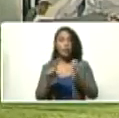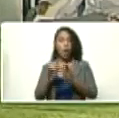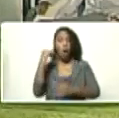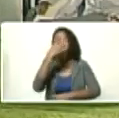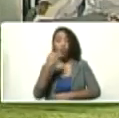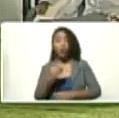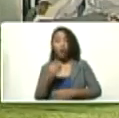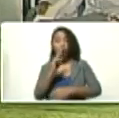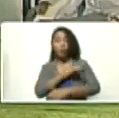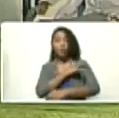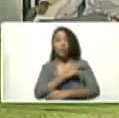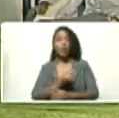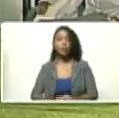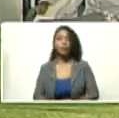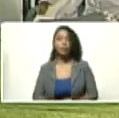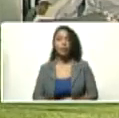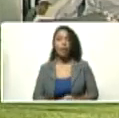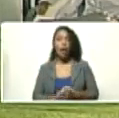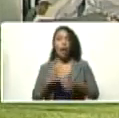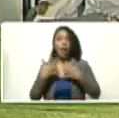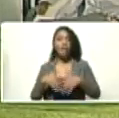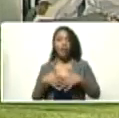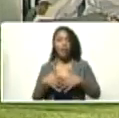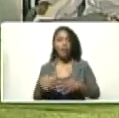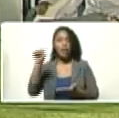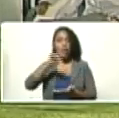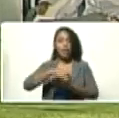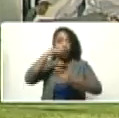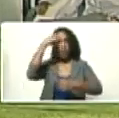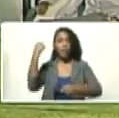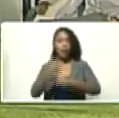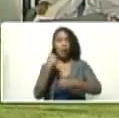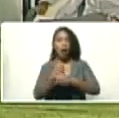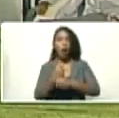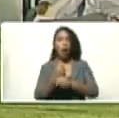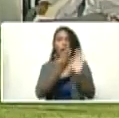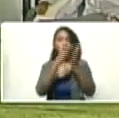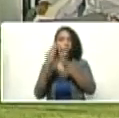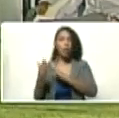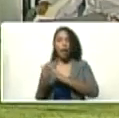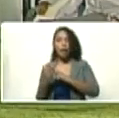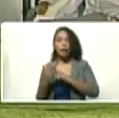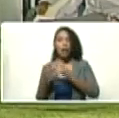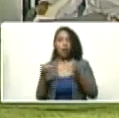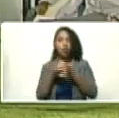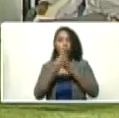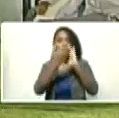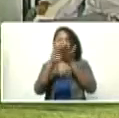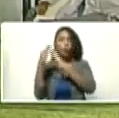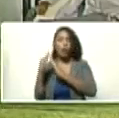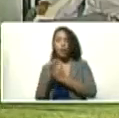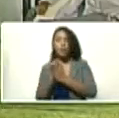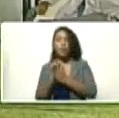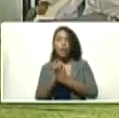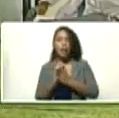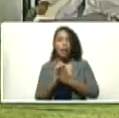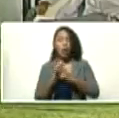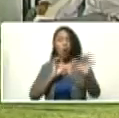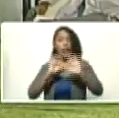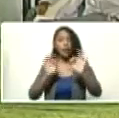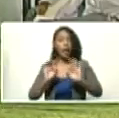con la universidad, con la fábrica, con el centro de trabajo, con la comunidad, con la comuna, con el espectáculo, en